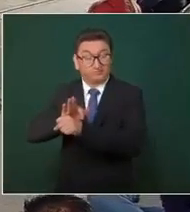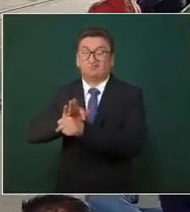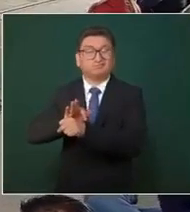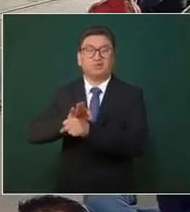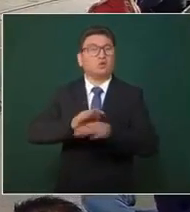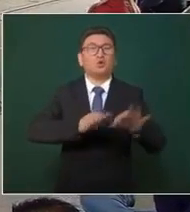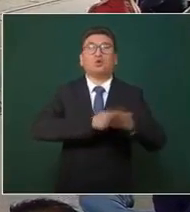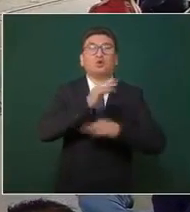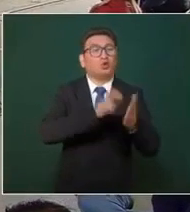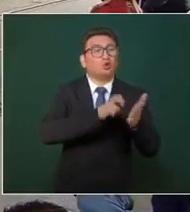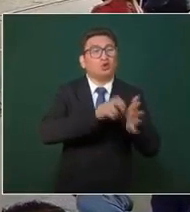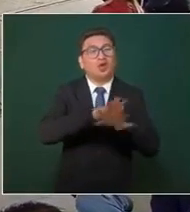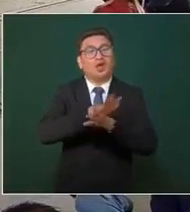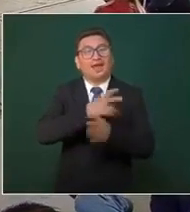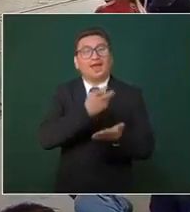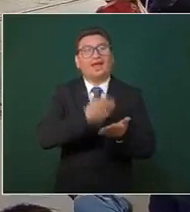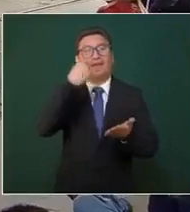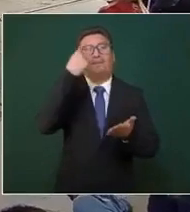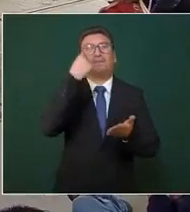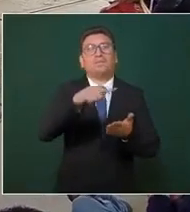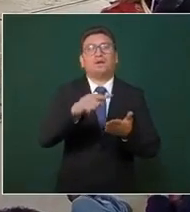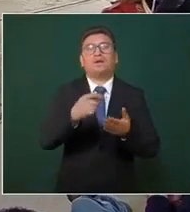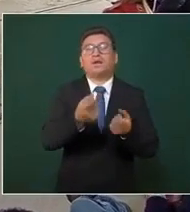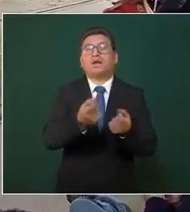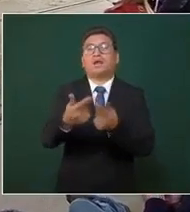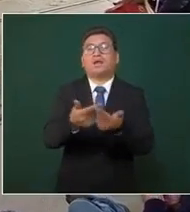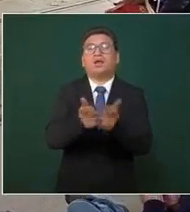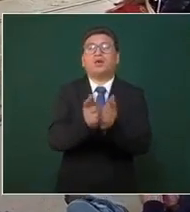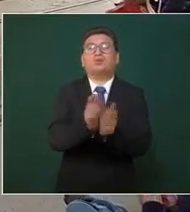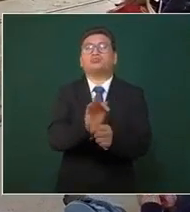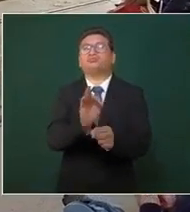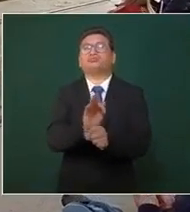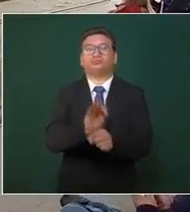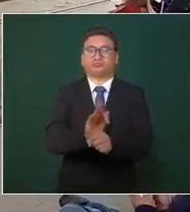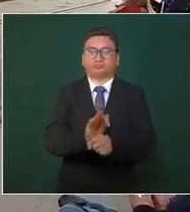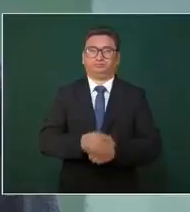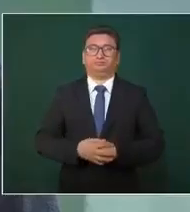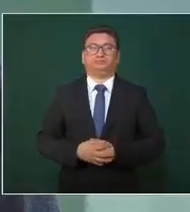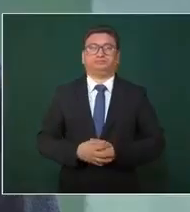Todas se hicieron para beneficio de las minorías.